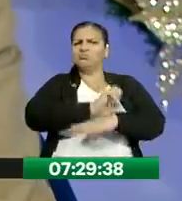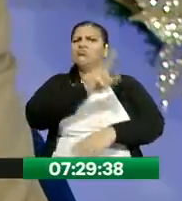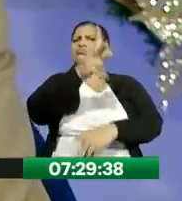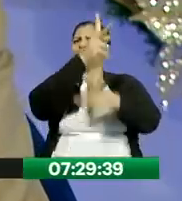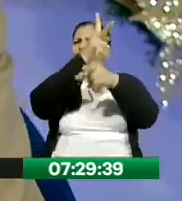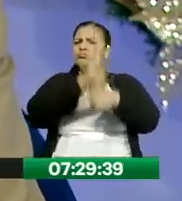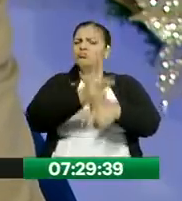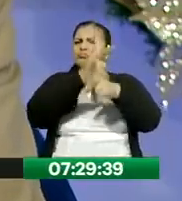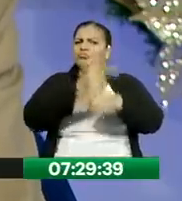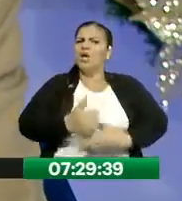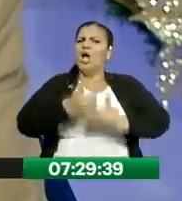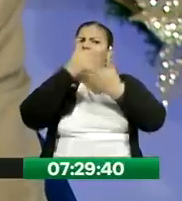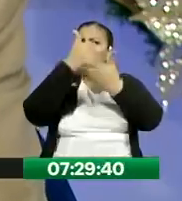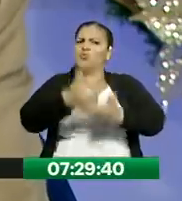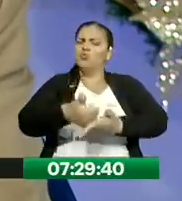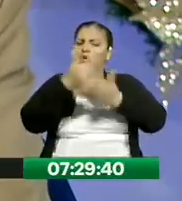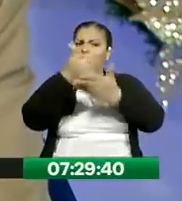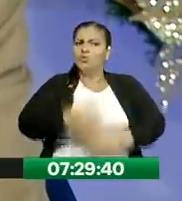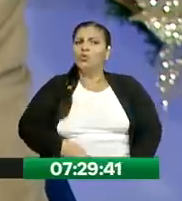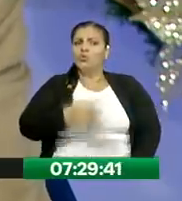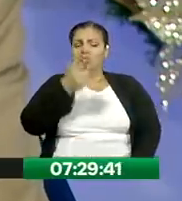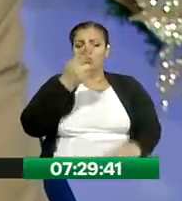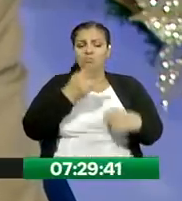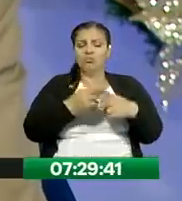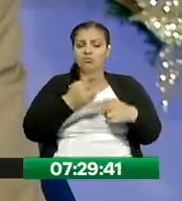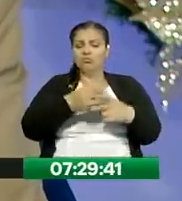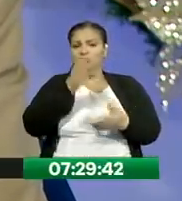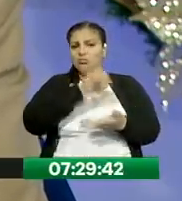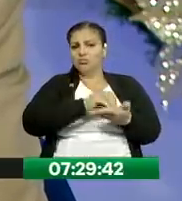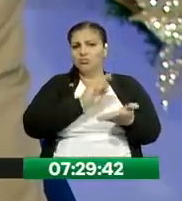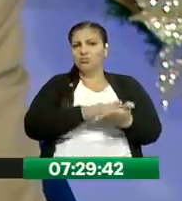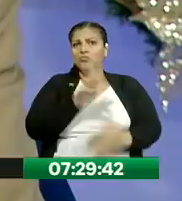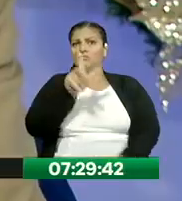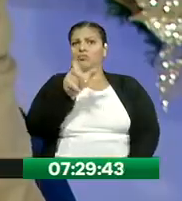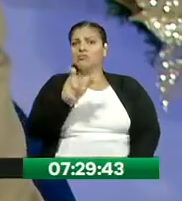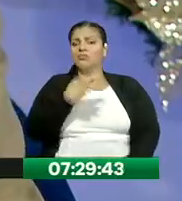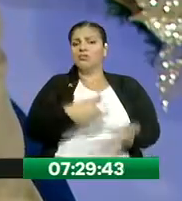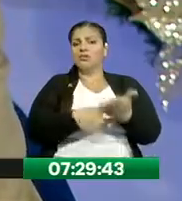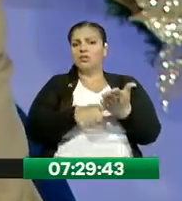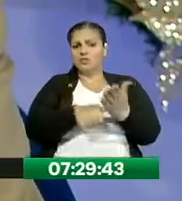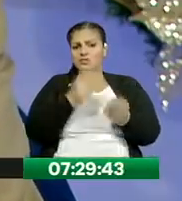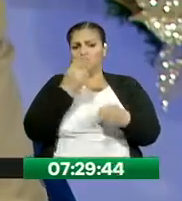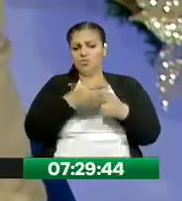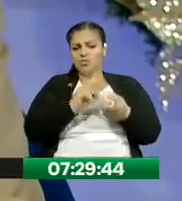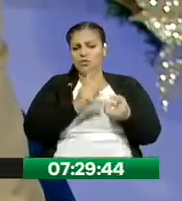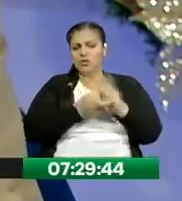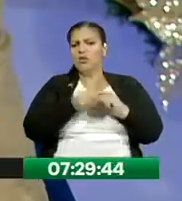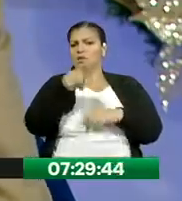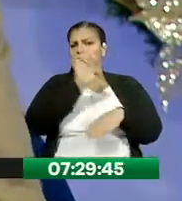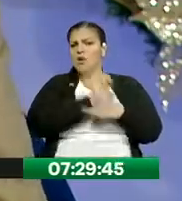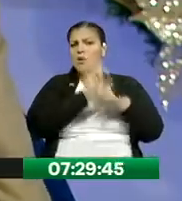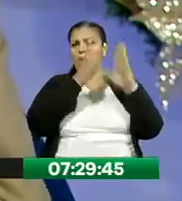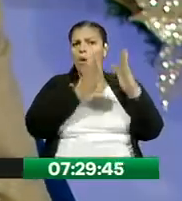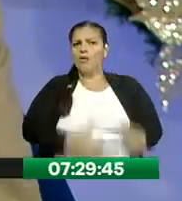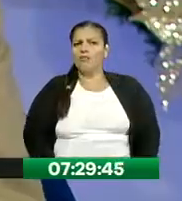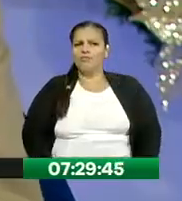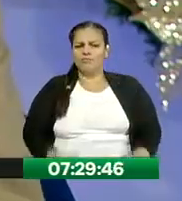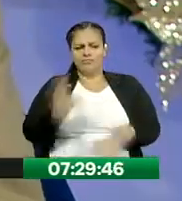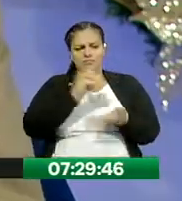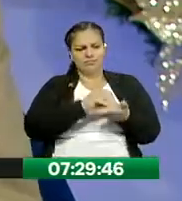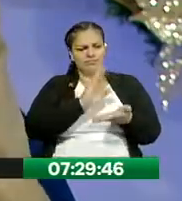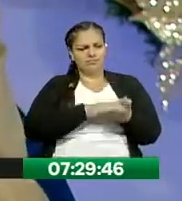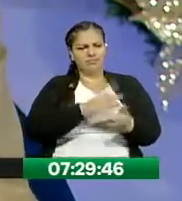e indebidamente el asilo, declaraciones políticas en contra de otros gobiernos desde la embajada